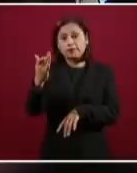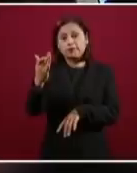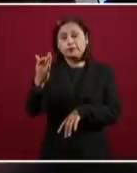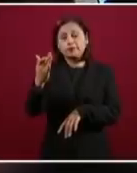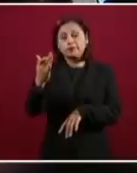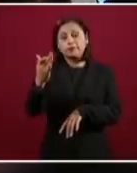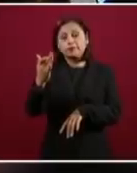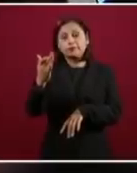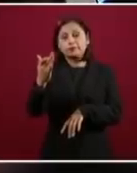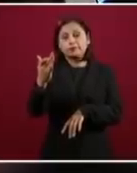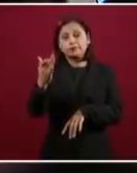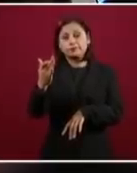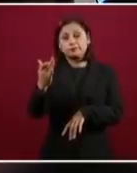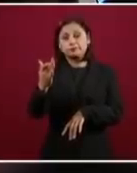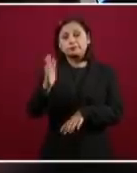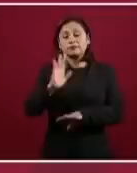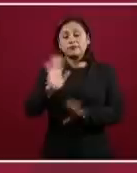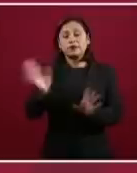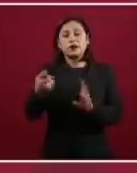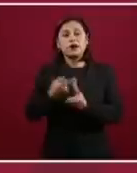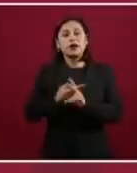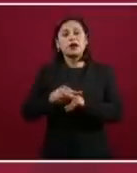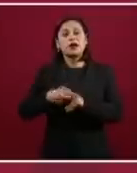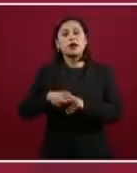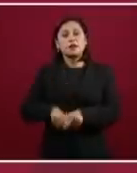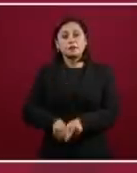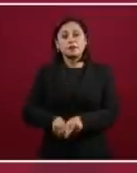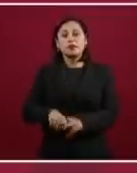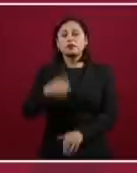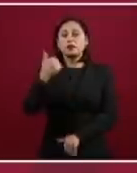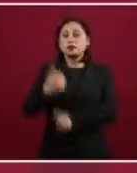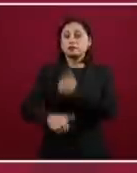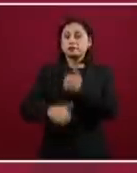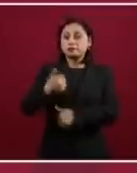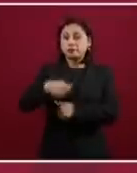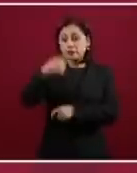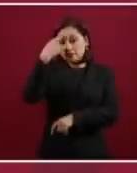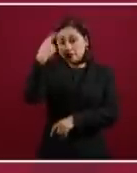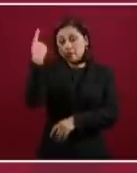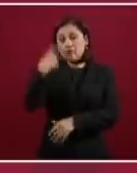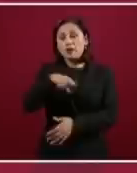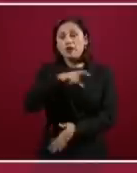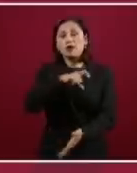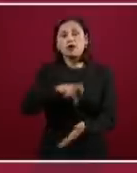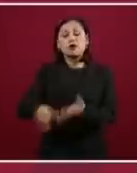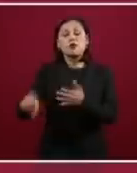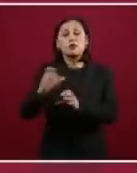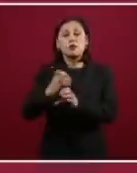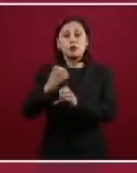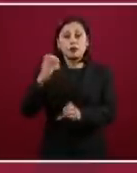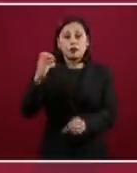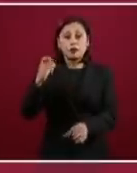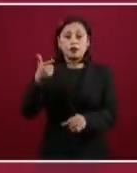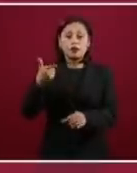se empieza con la licitación de los trenes, del material rodante,